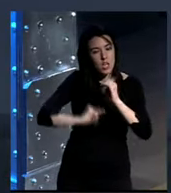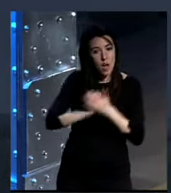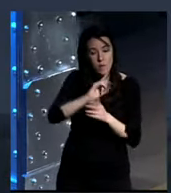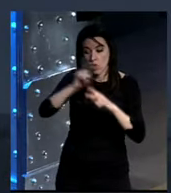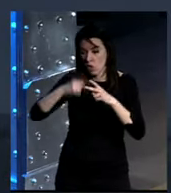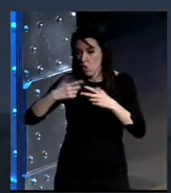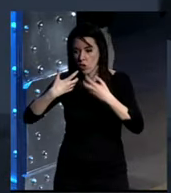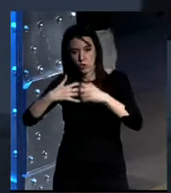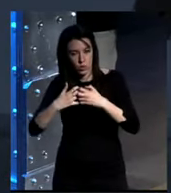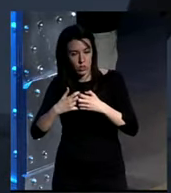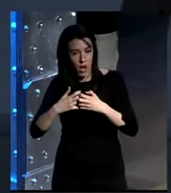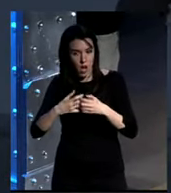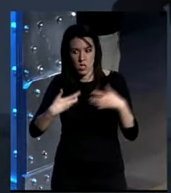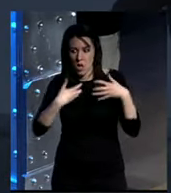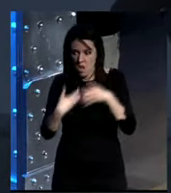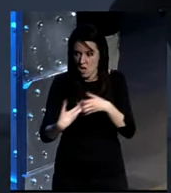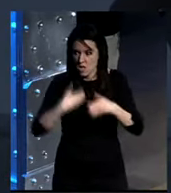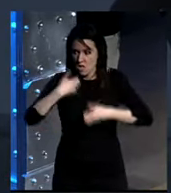después. Bueno, ahí